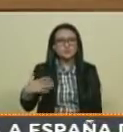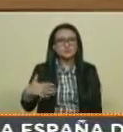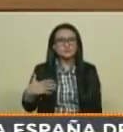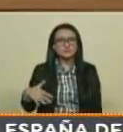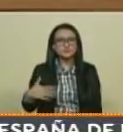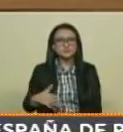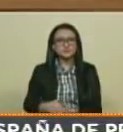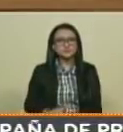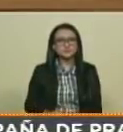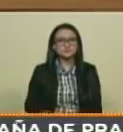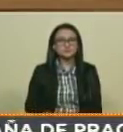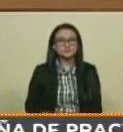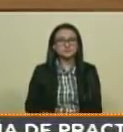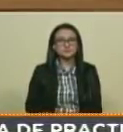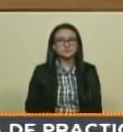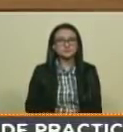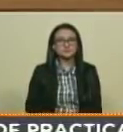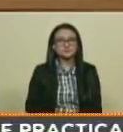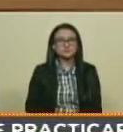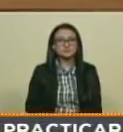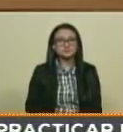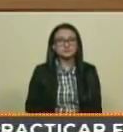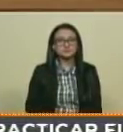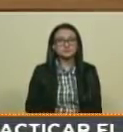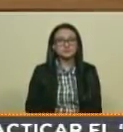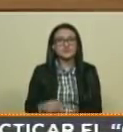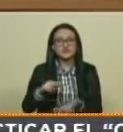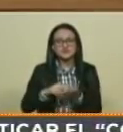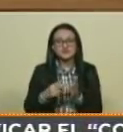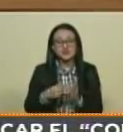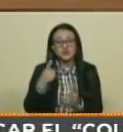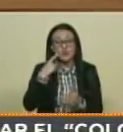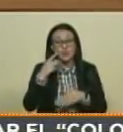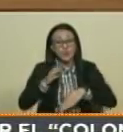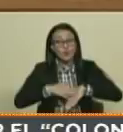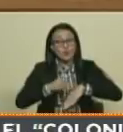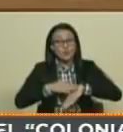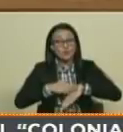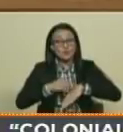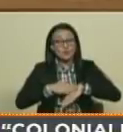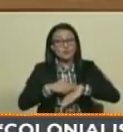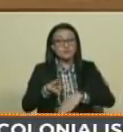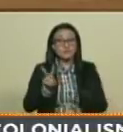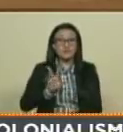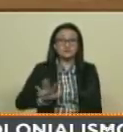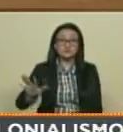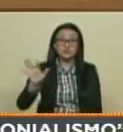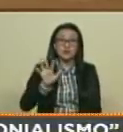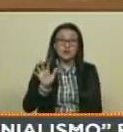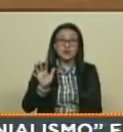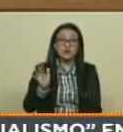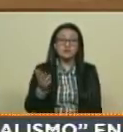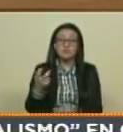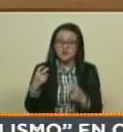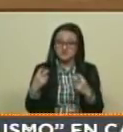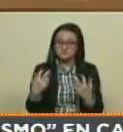orgánicas que han lanzado grandes señales de alerta a la nación para desentar el